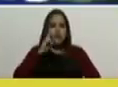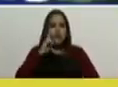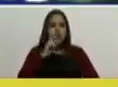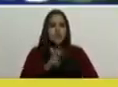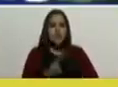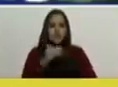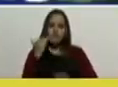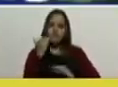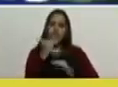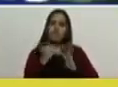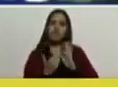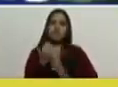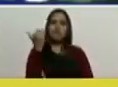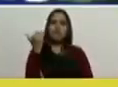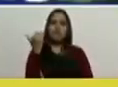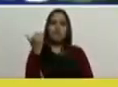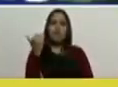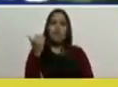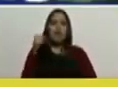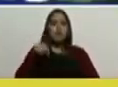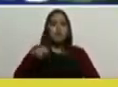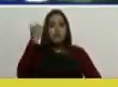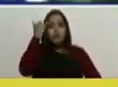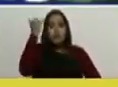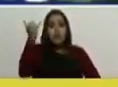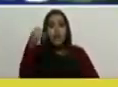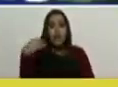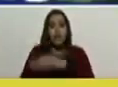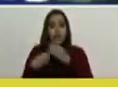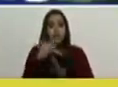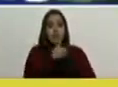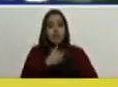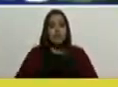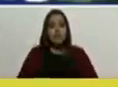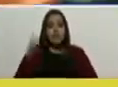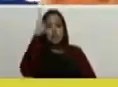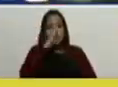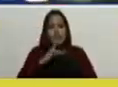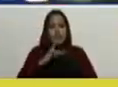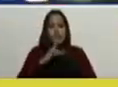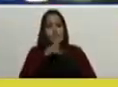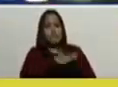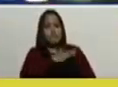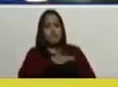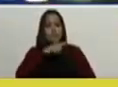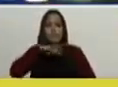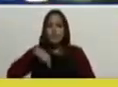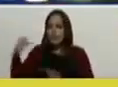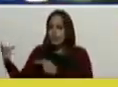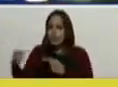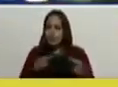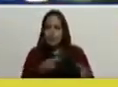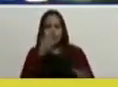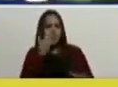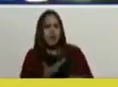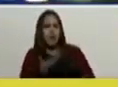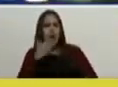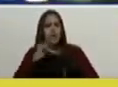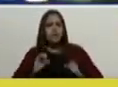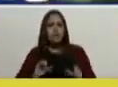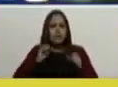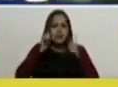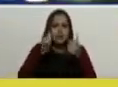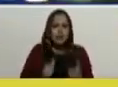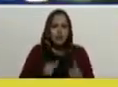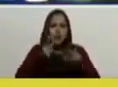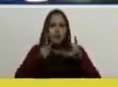de altura, para que esta iniciativa que ha tomado el presidente Lula y que hemos acogido todos con beneplácito sea el inicio